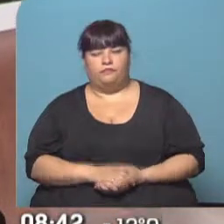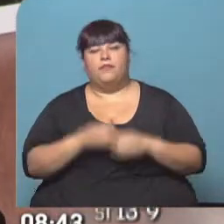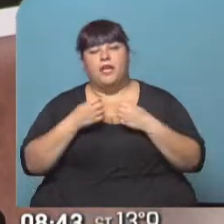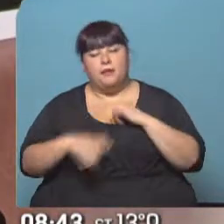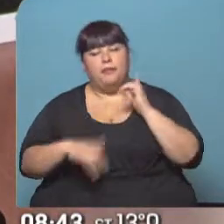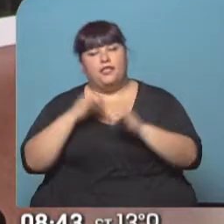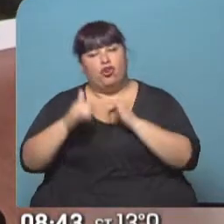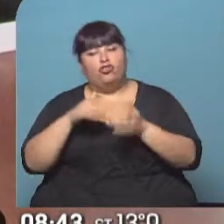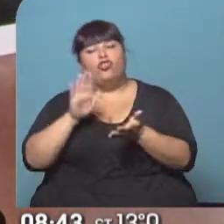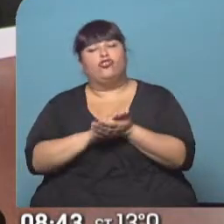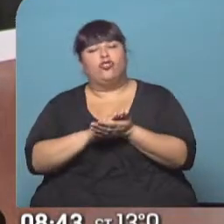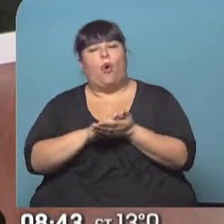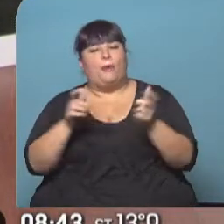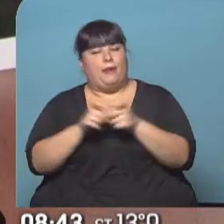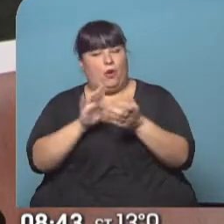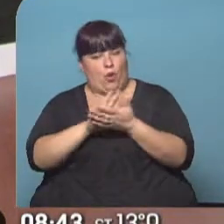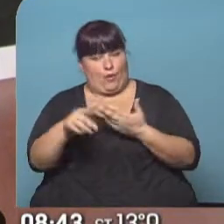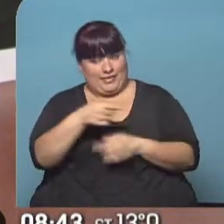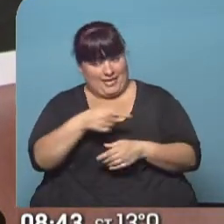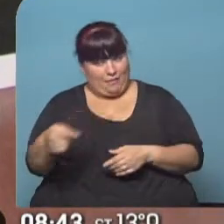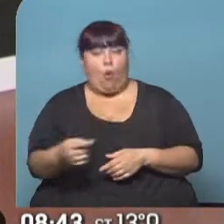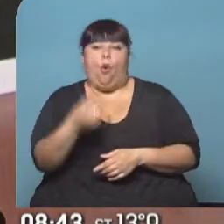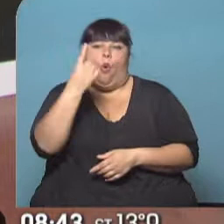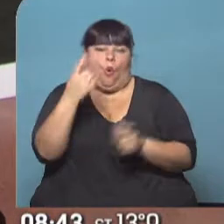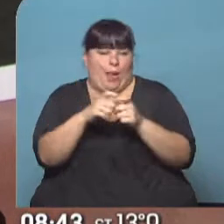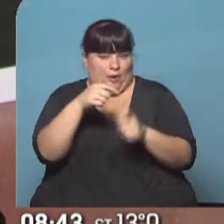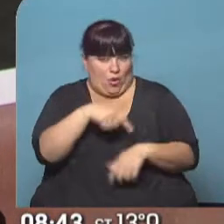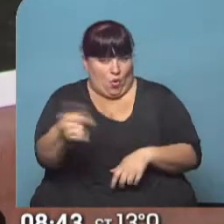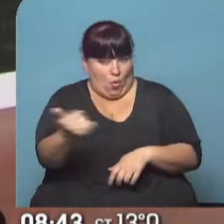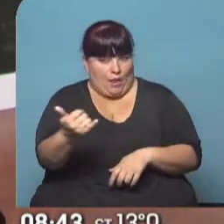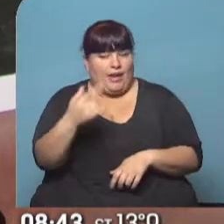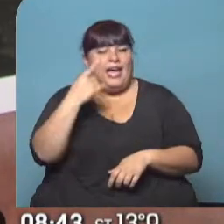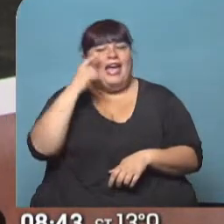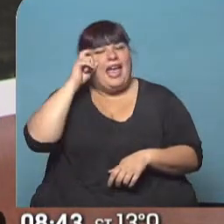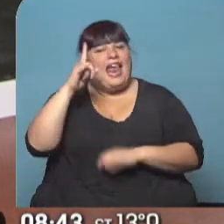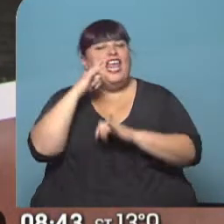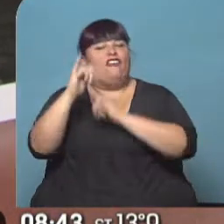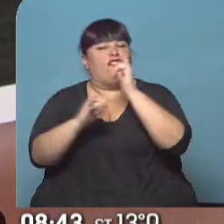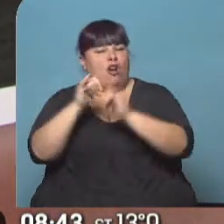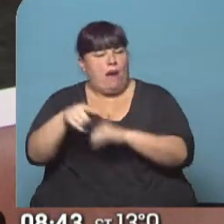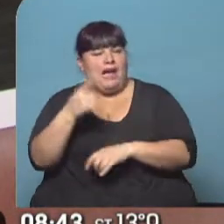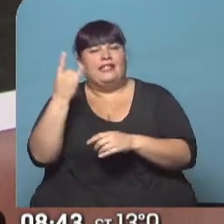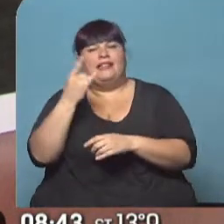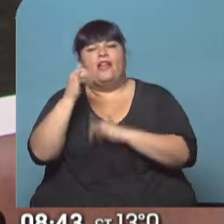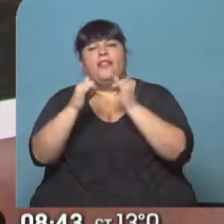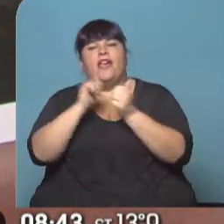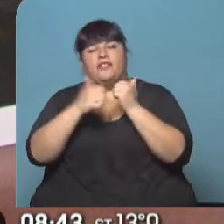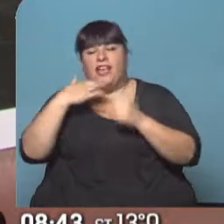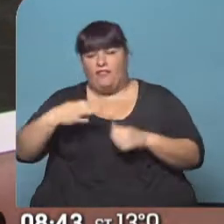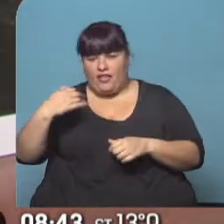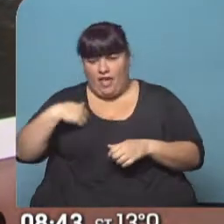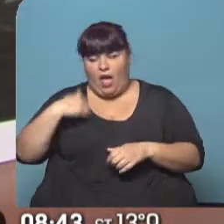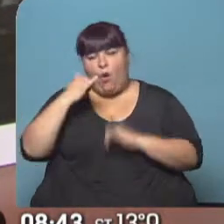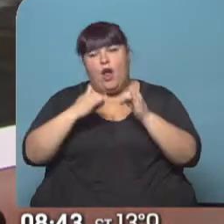Comenzamos a desandar el camino de los estrenos de esta semana. Uno de los estrenos de este jueves es El Informante, un thriller autobiográfico